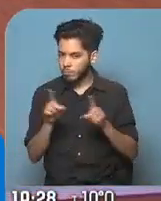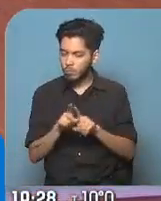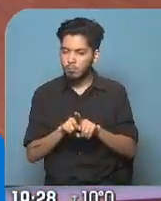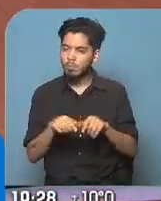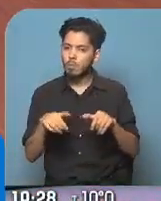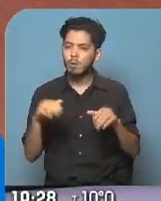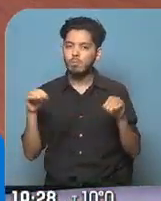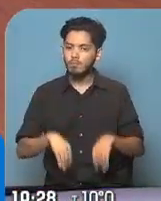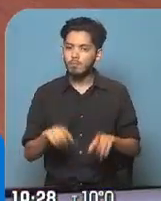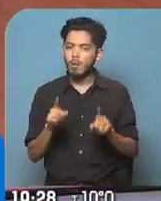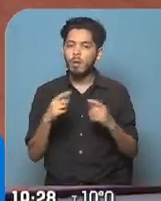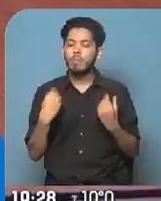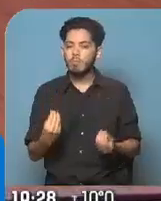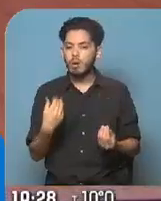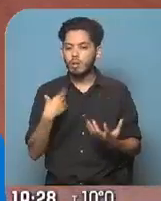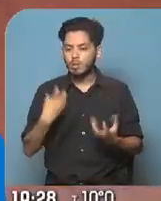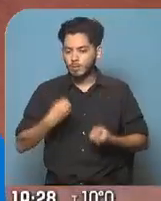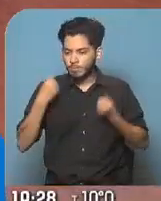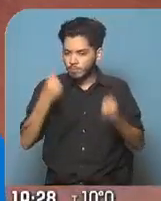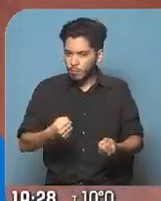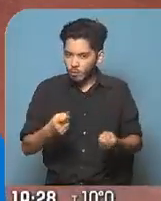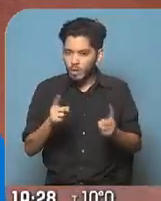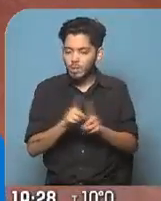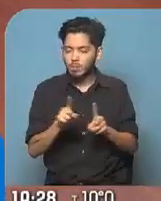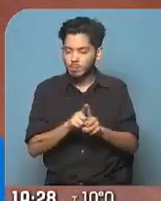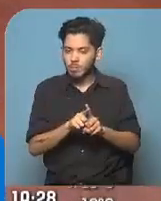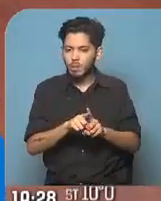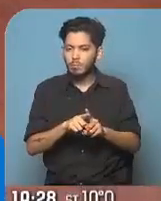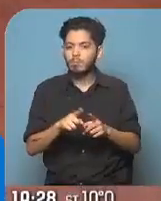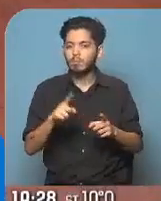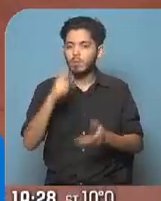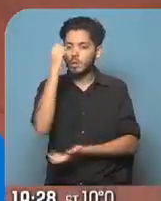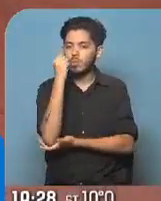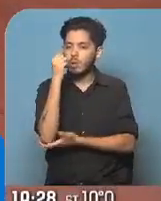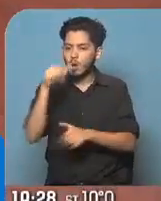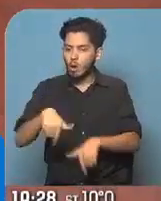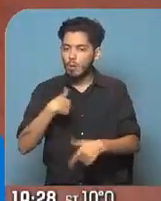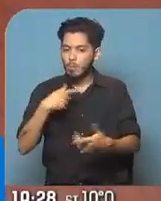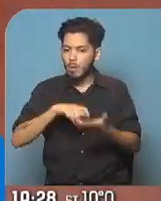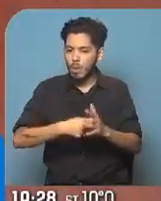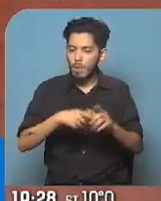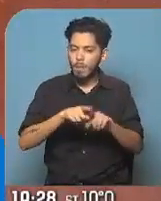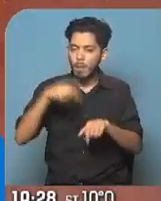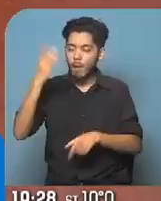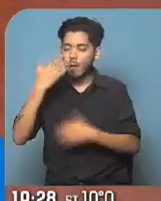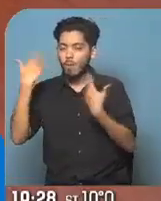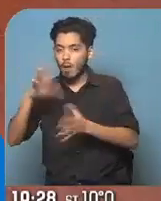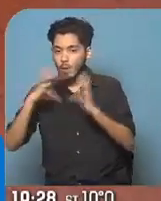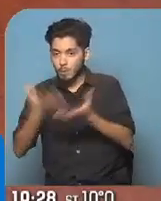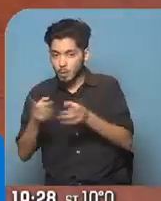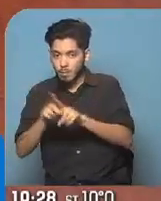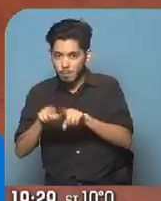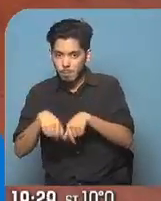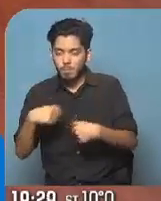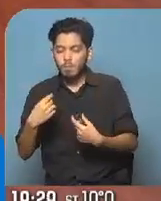el endurecimiento de las condiciones financieras internacionales llevan al banco central a tener que mantener una tasa elevada de la tasa de interés bastante